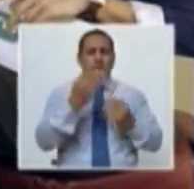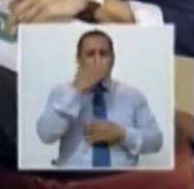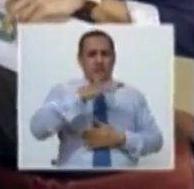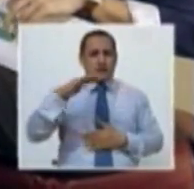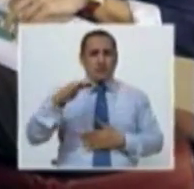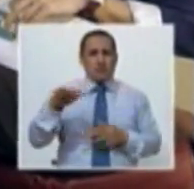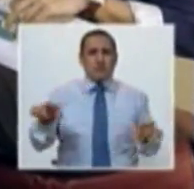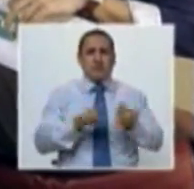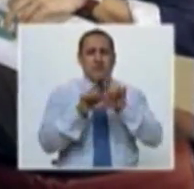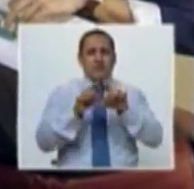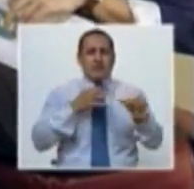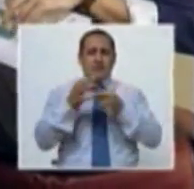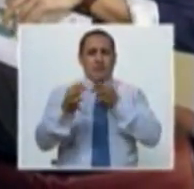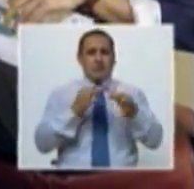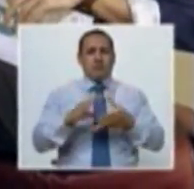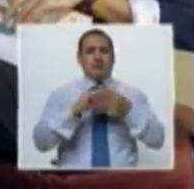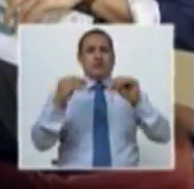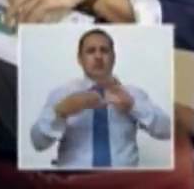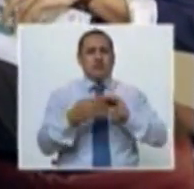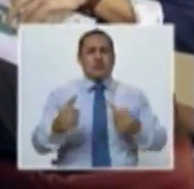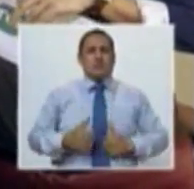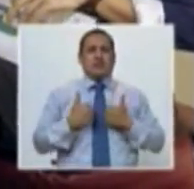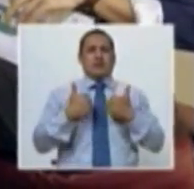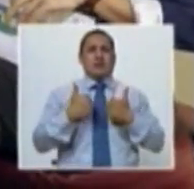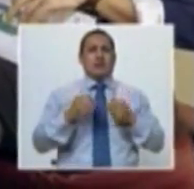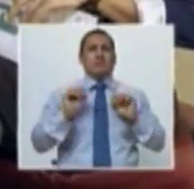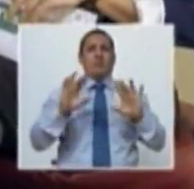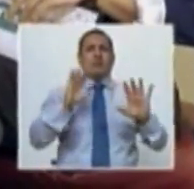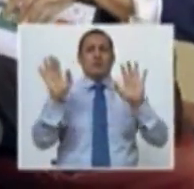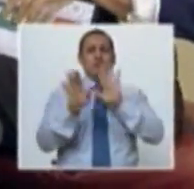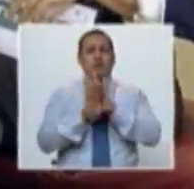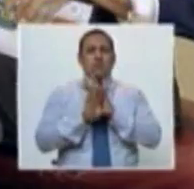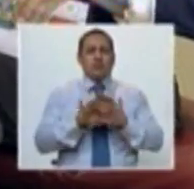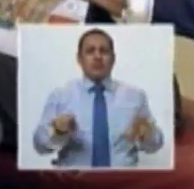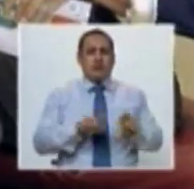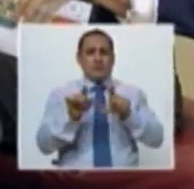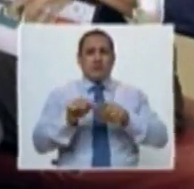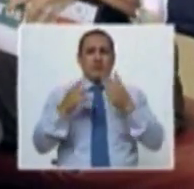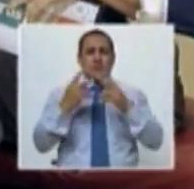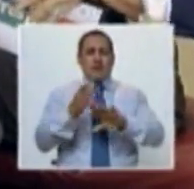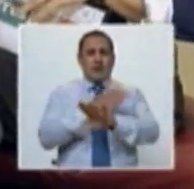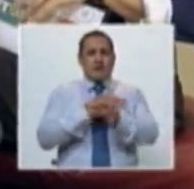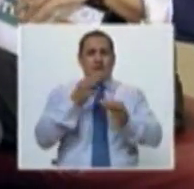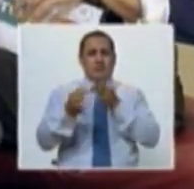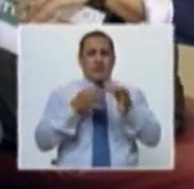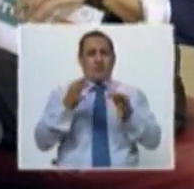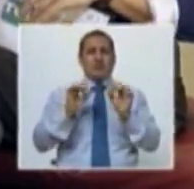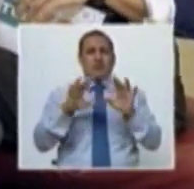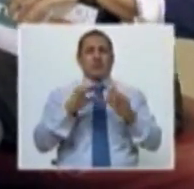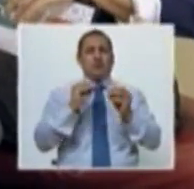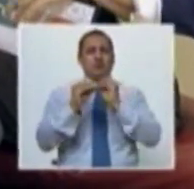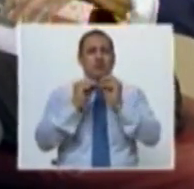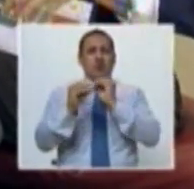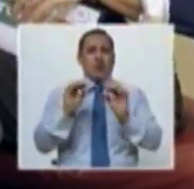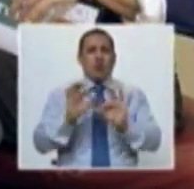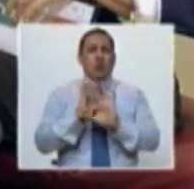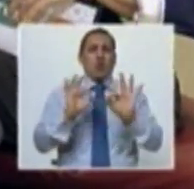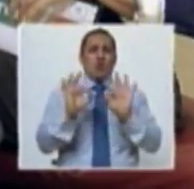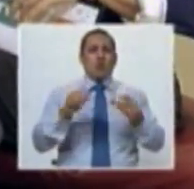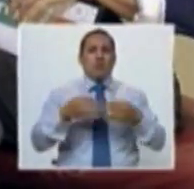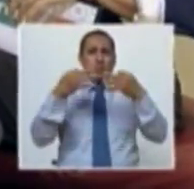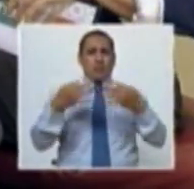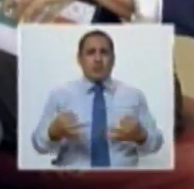estos detalles en su historial, ¿no? Por más que, bueno, como también comenta, ya hayan sido rehabilitados o ya hayan cumplido sus sentencias